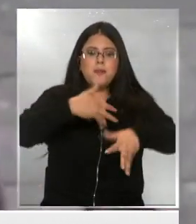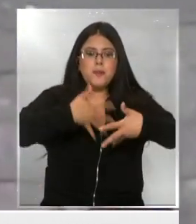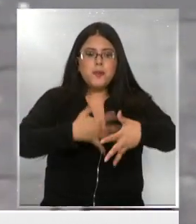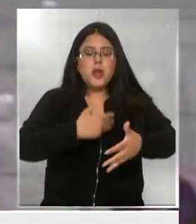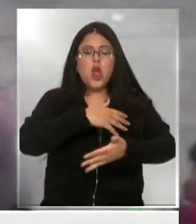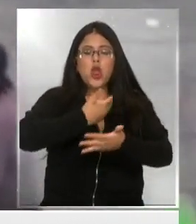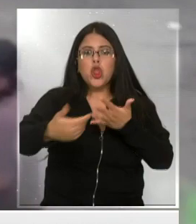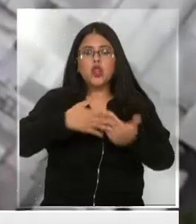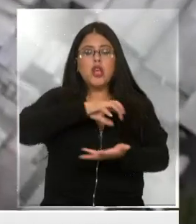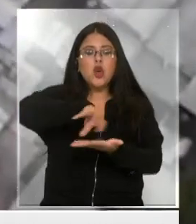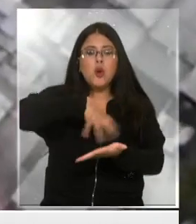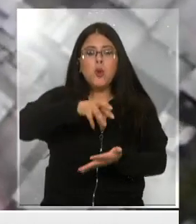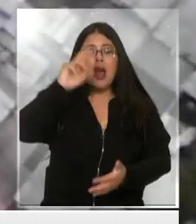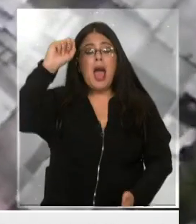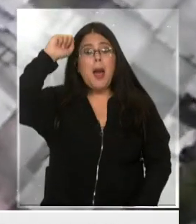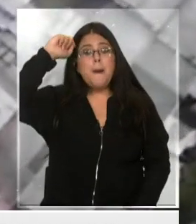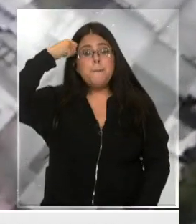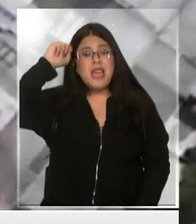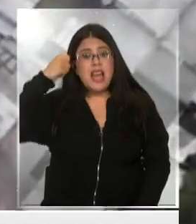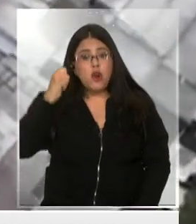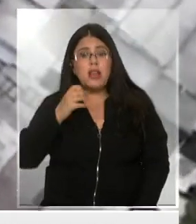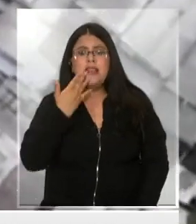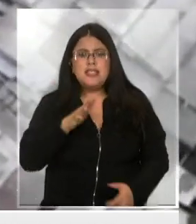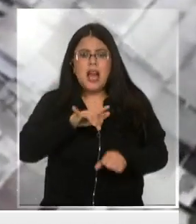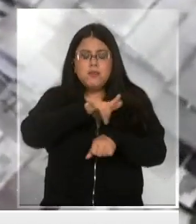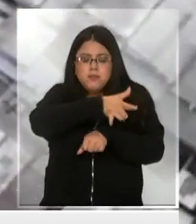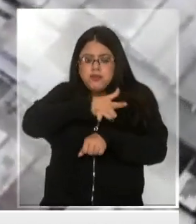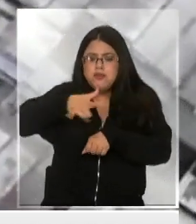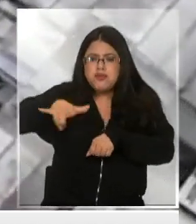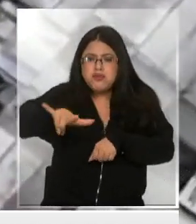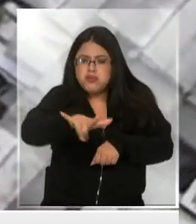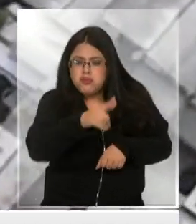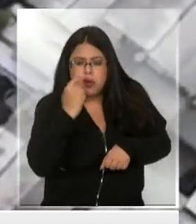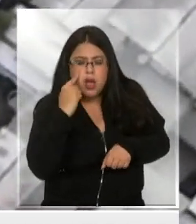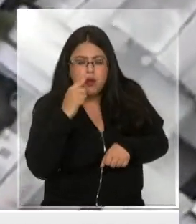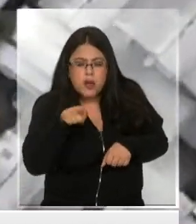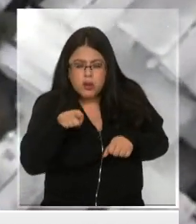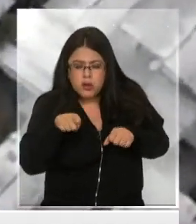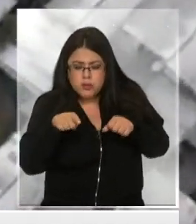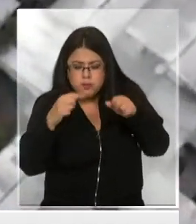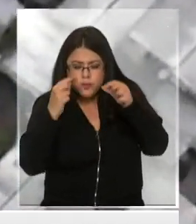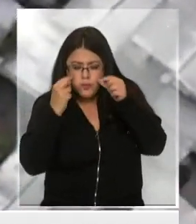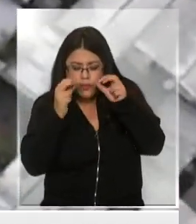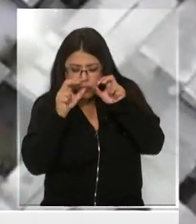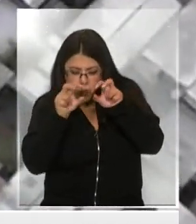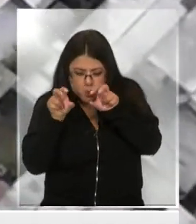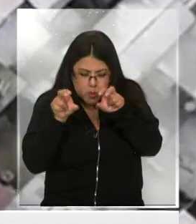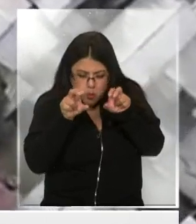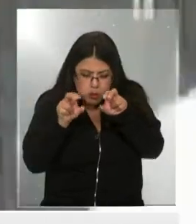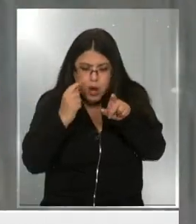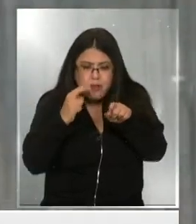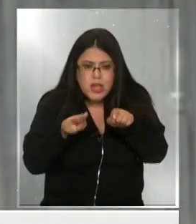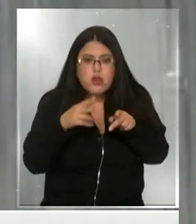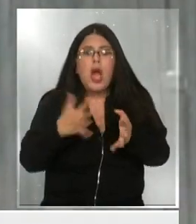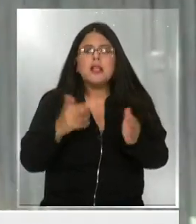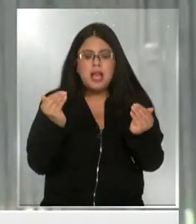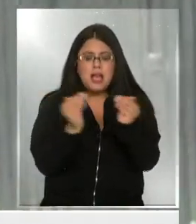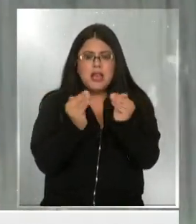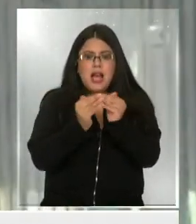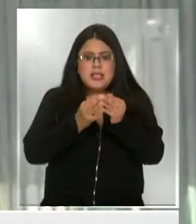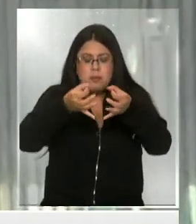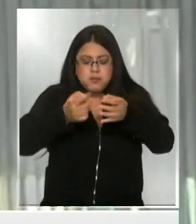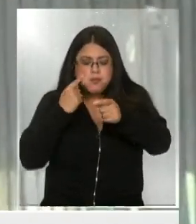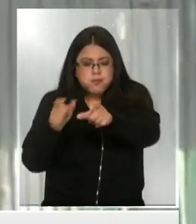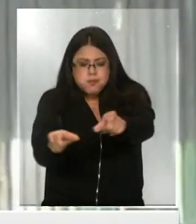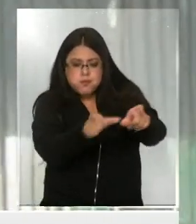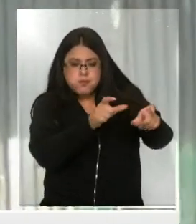Peñalolén. Con el seguimiento que hizo el dron de carabineros, se pudo identificar y fijar su domicilio. Luego de vigilarlo, se